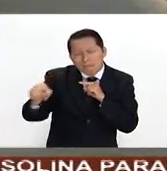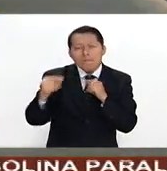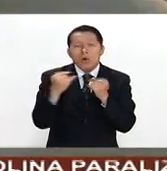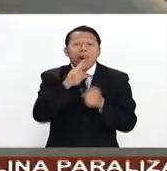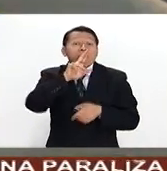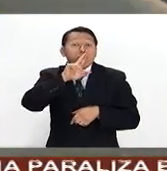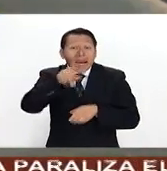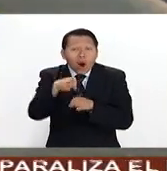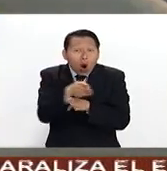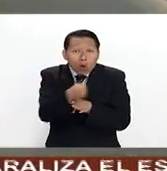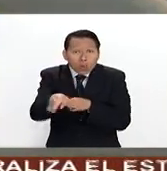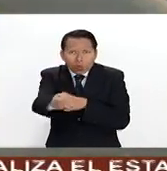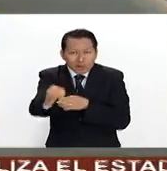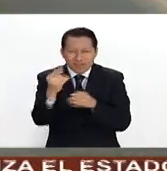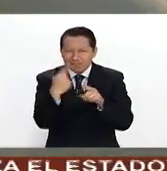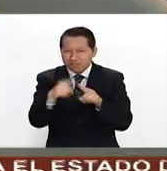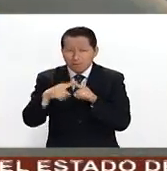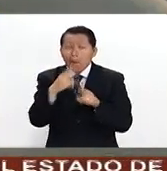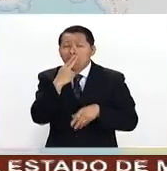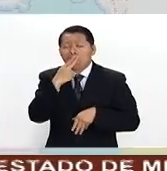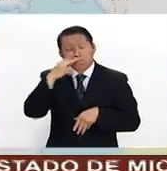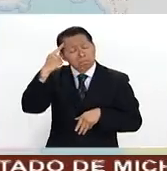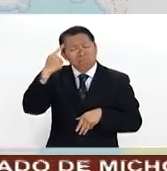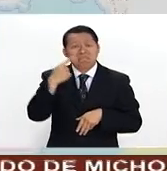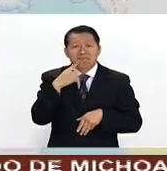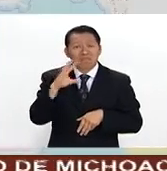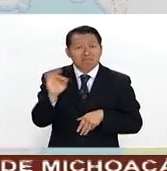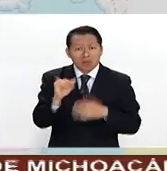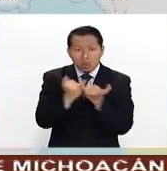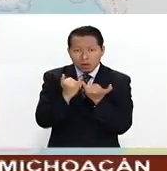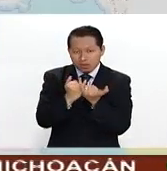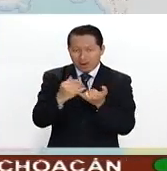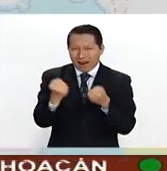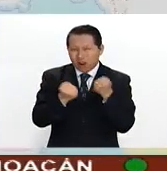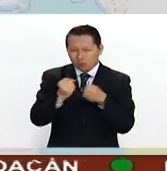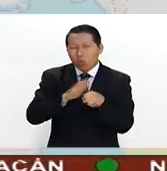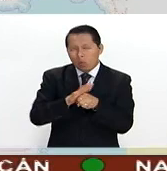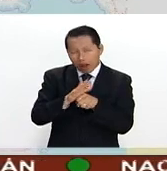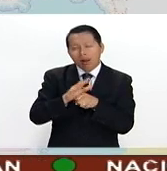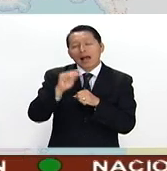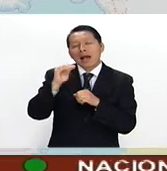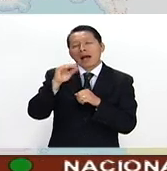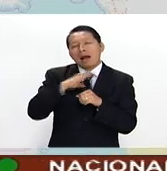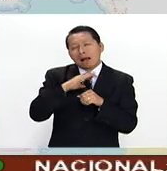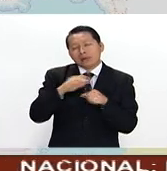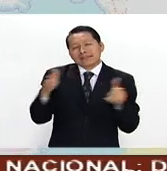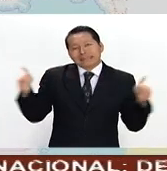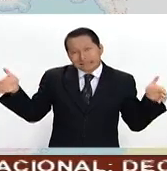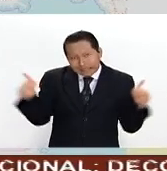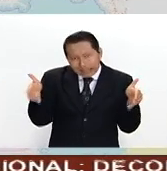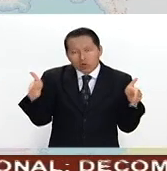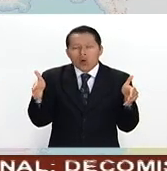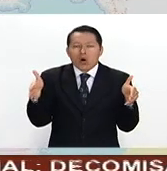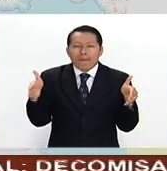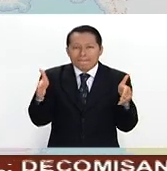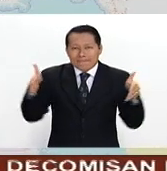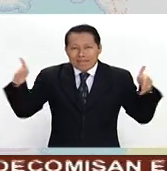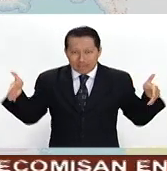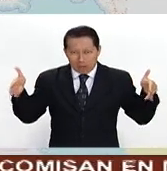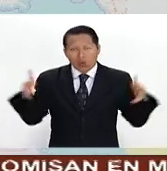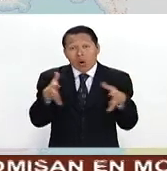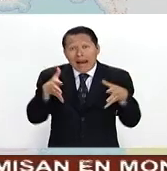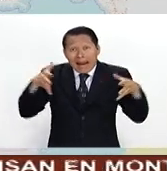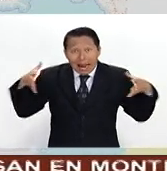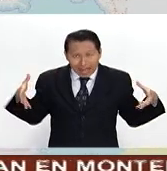ruta para su viaje y usarla es muy fácil. Primero seleccione su vehículo, ya sea chico, mediano, grande, motocicleta, autobús o